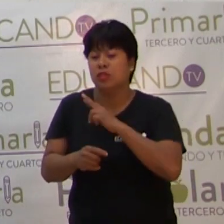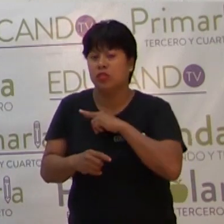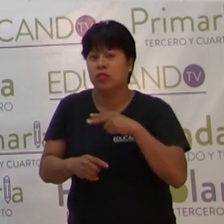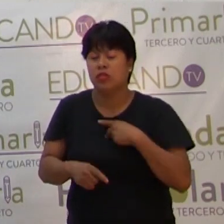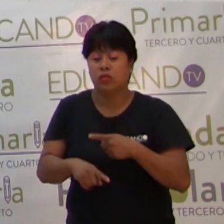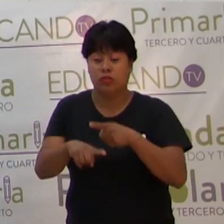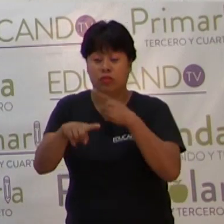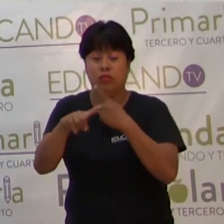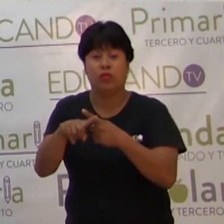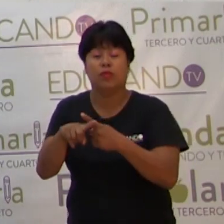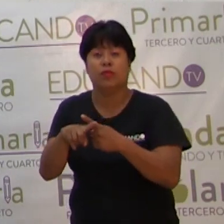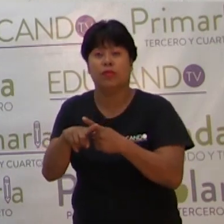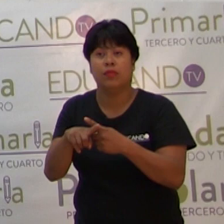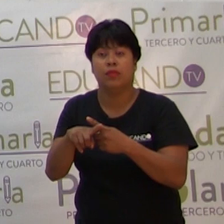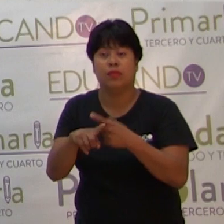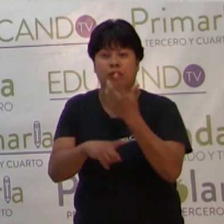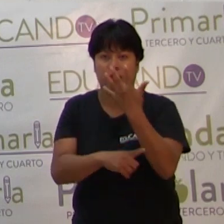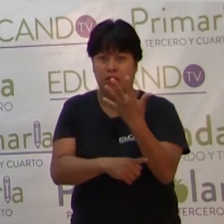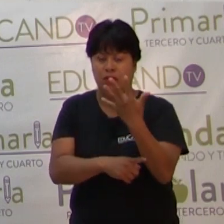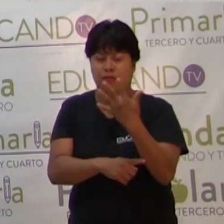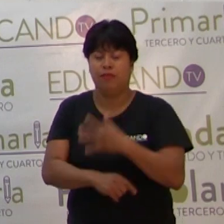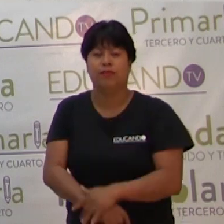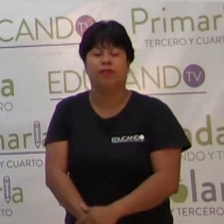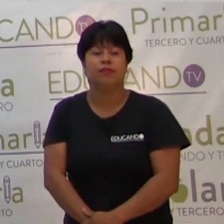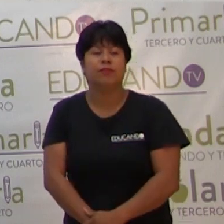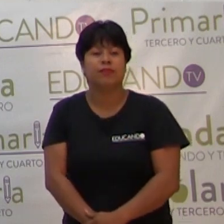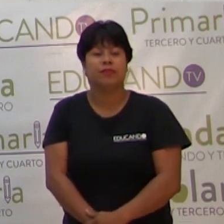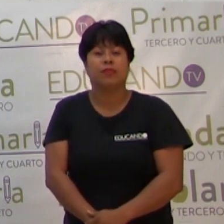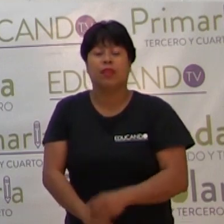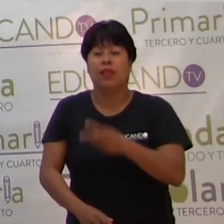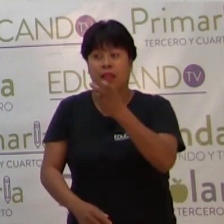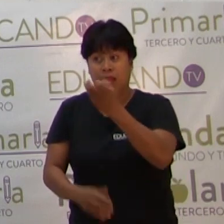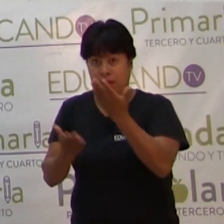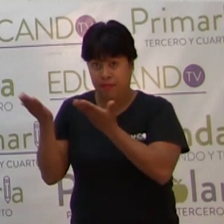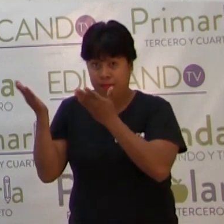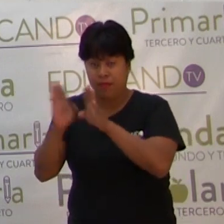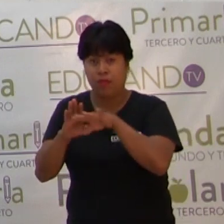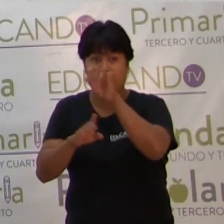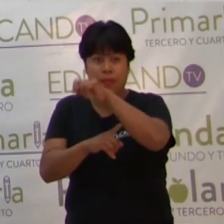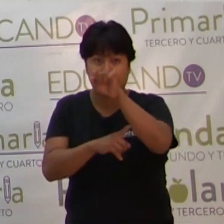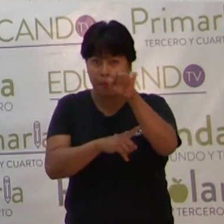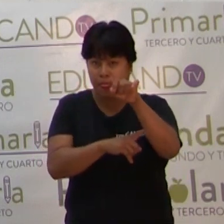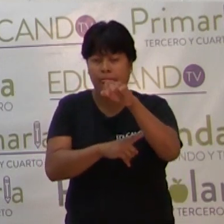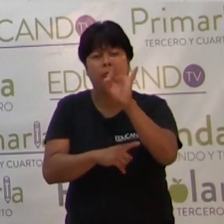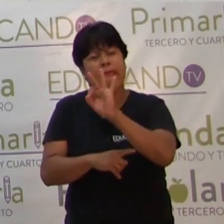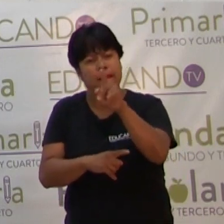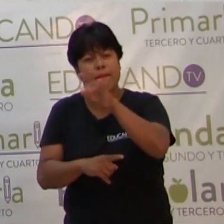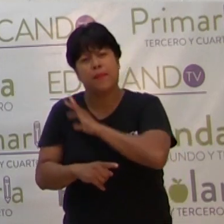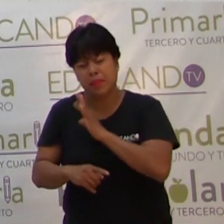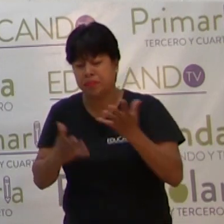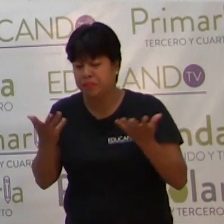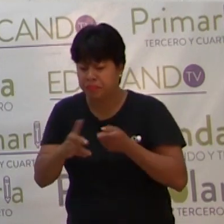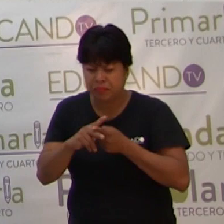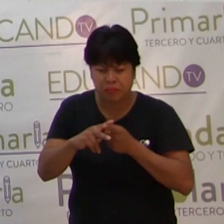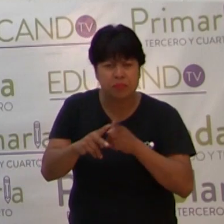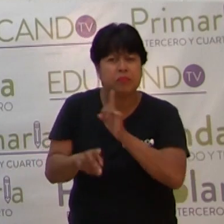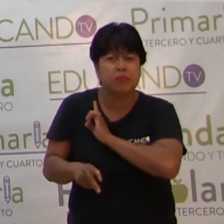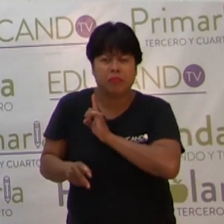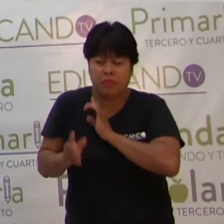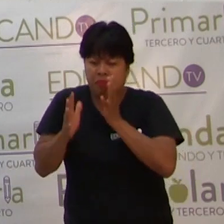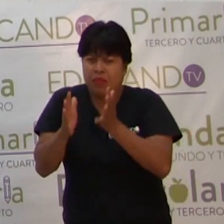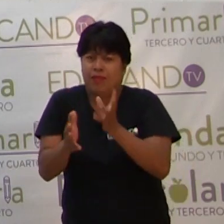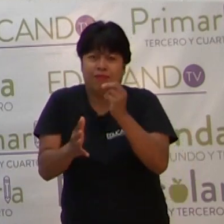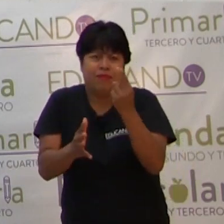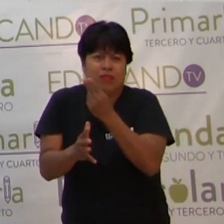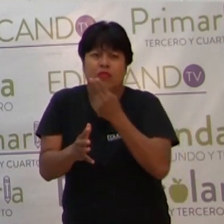multiplicamos por 5. Aquí tenemos una operación que seguramente la puedes calcular así nada más, sin utilizar